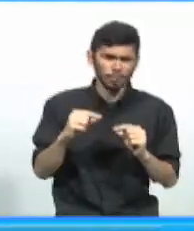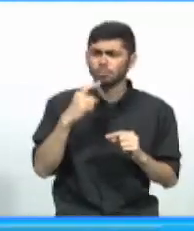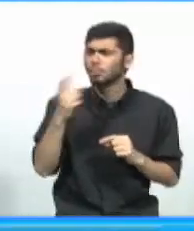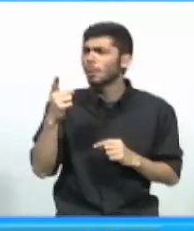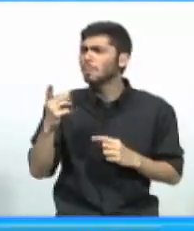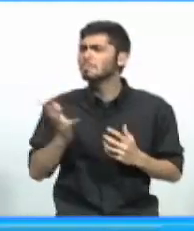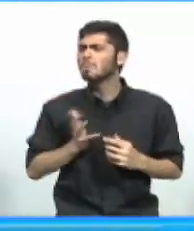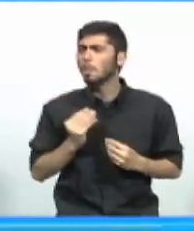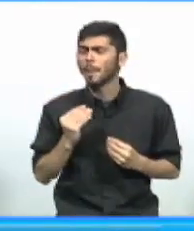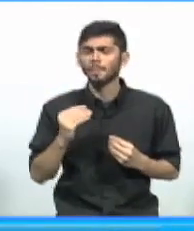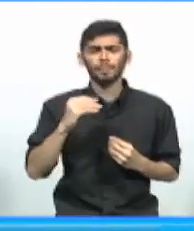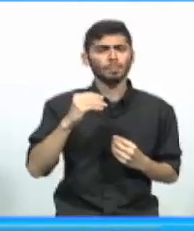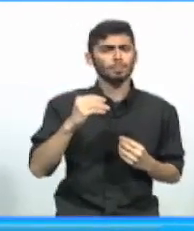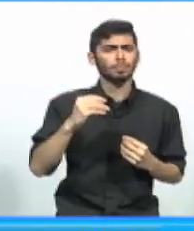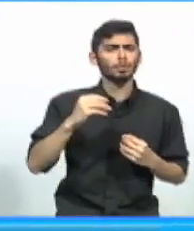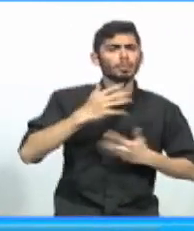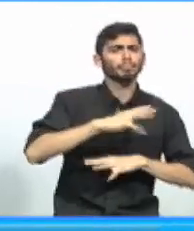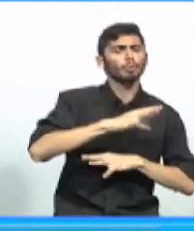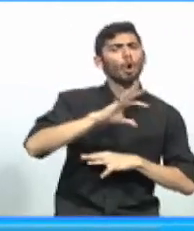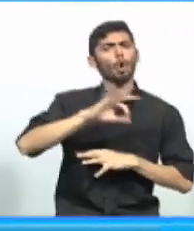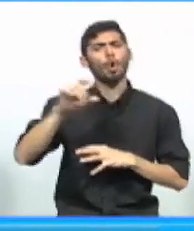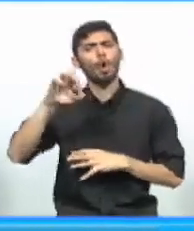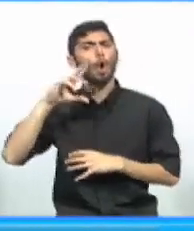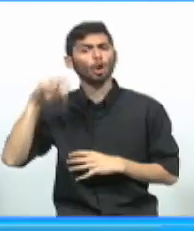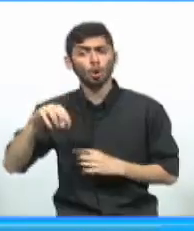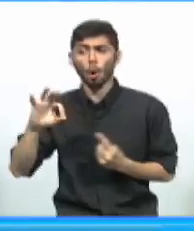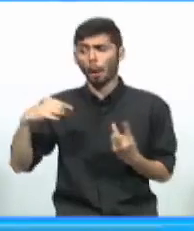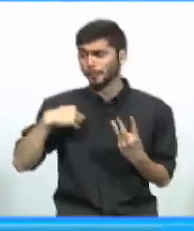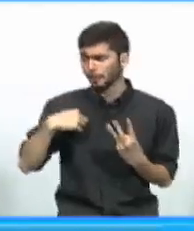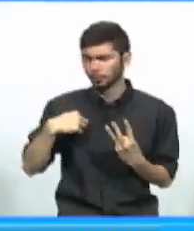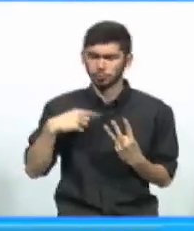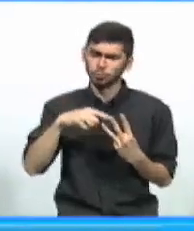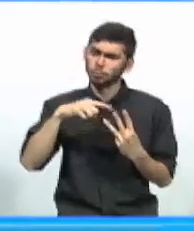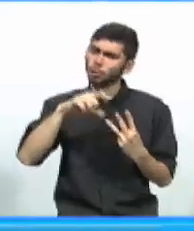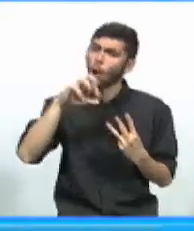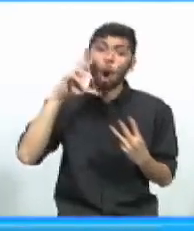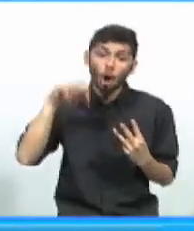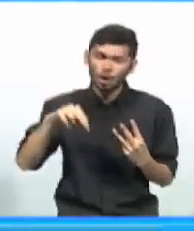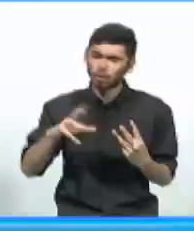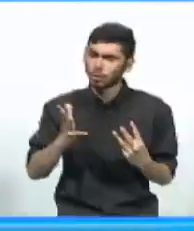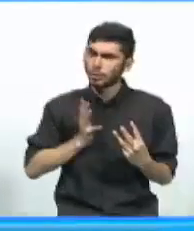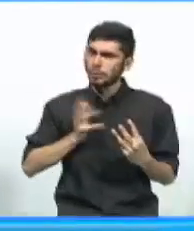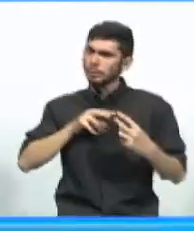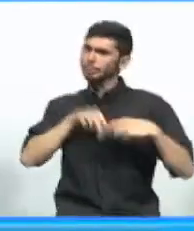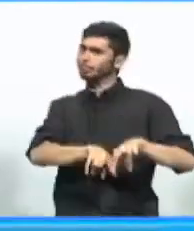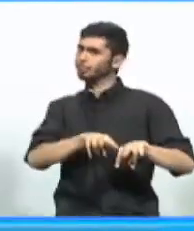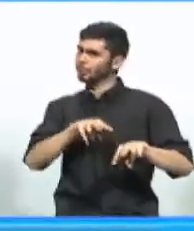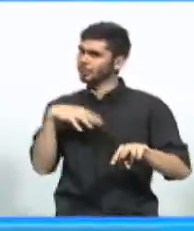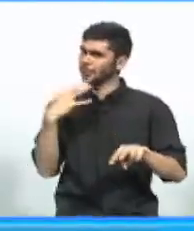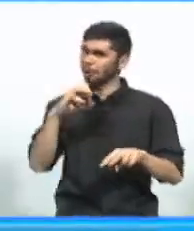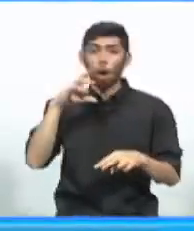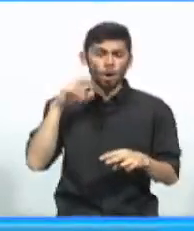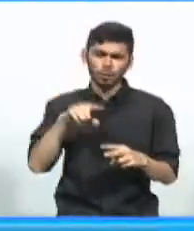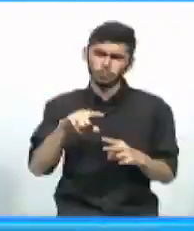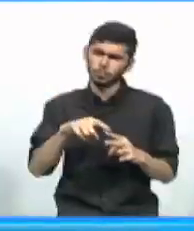los All Blacks? ¿A Orión saliendo por una pelota en el área chica? ¿O a mí? No, Orión. Mucho miedo da cuando sale. Orión. Ahí salgo primero entonces, de